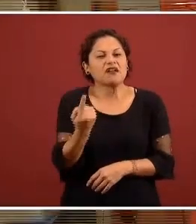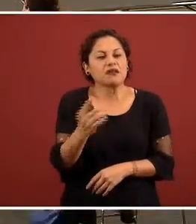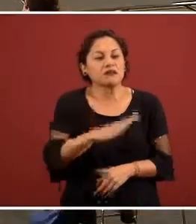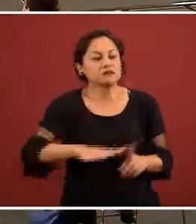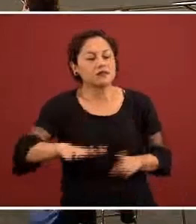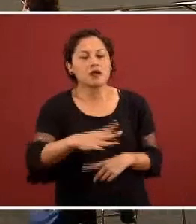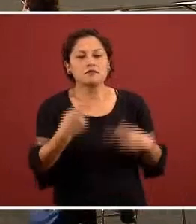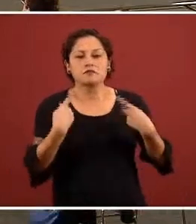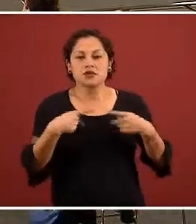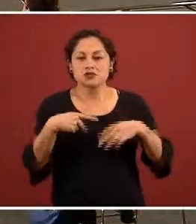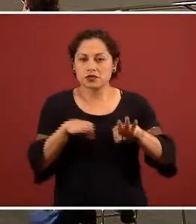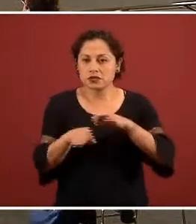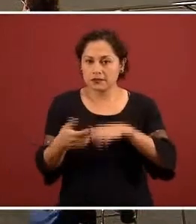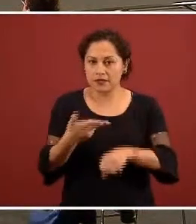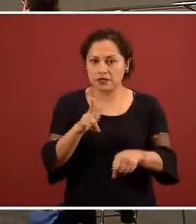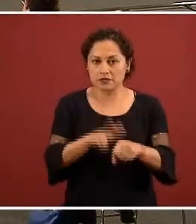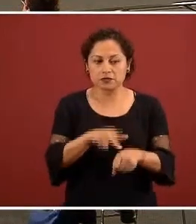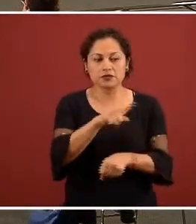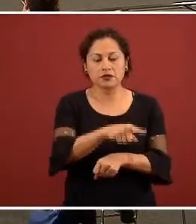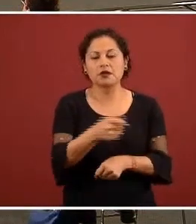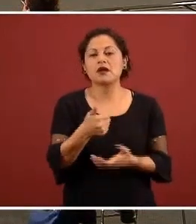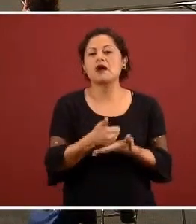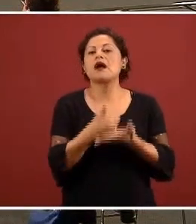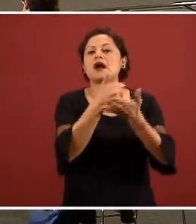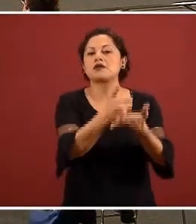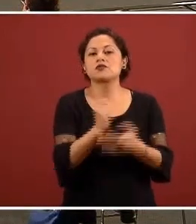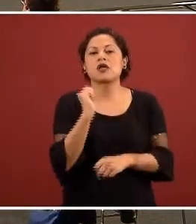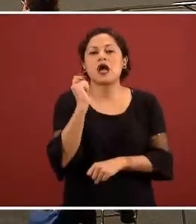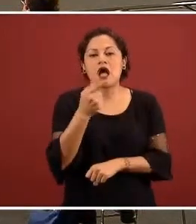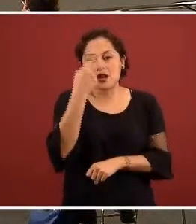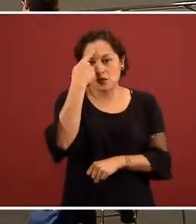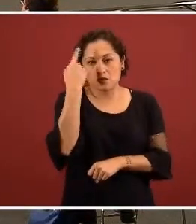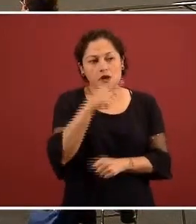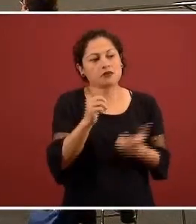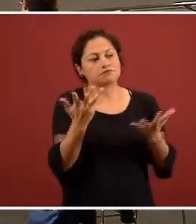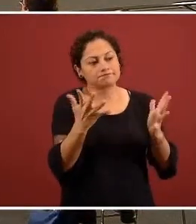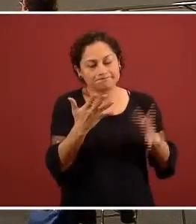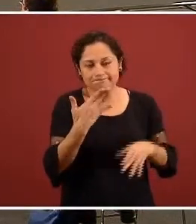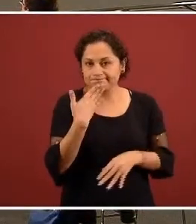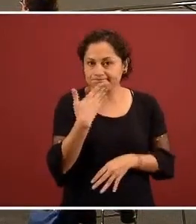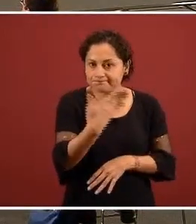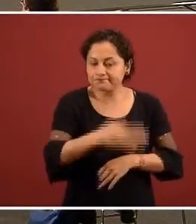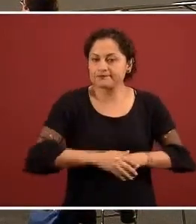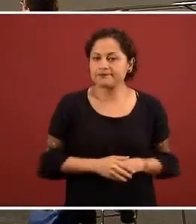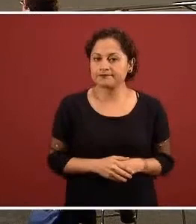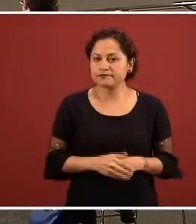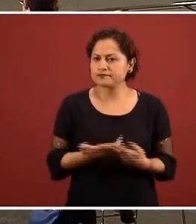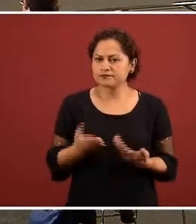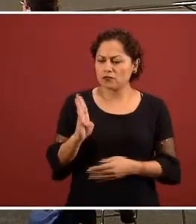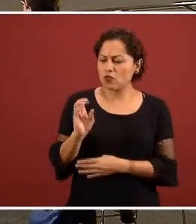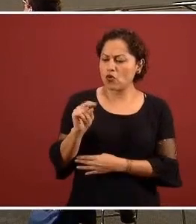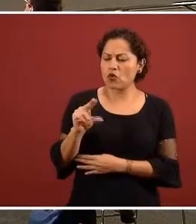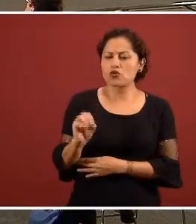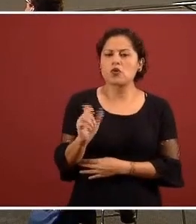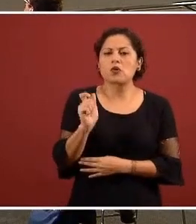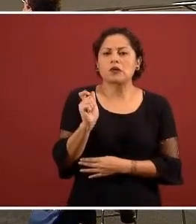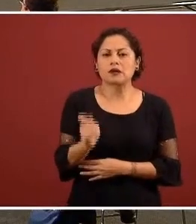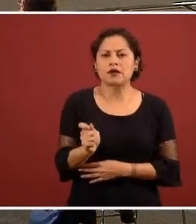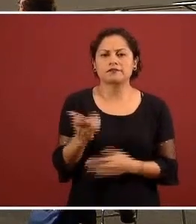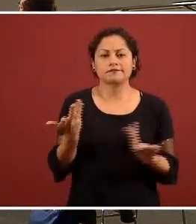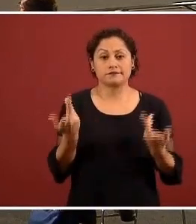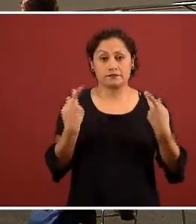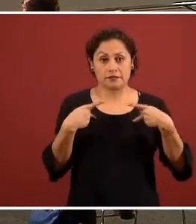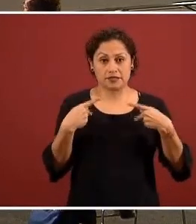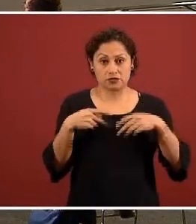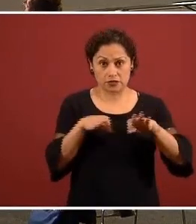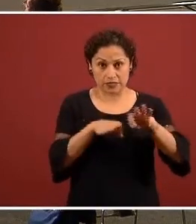incentivo. Este incentivo consiste en otorgar al personal de salud que